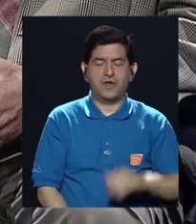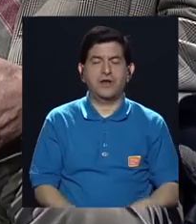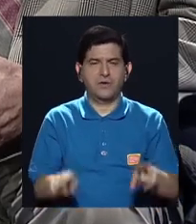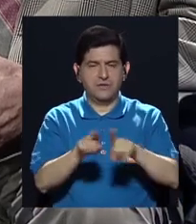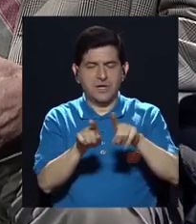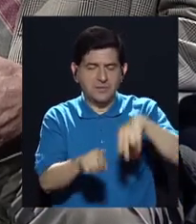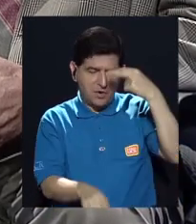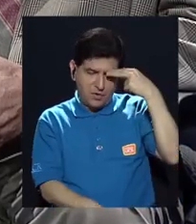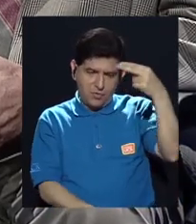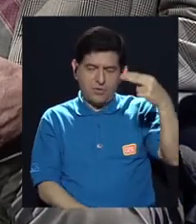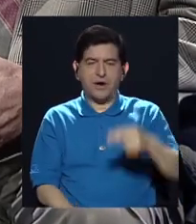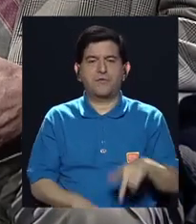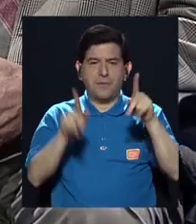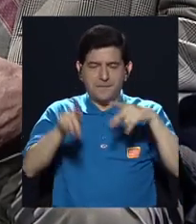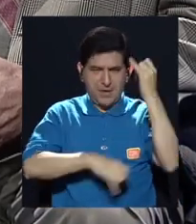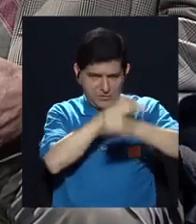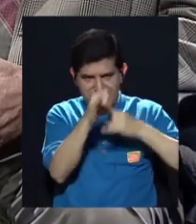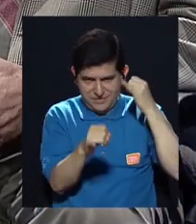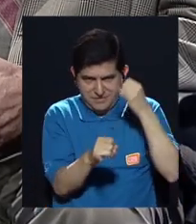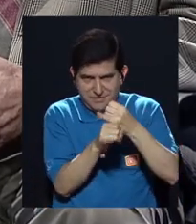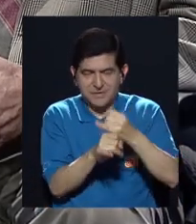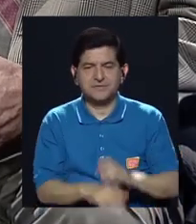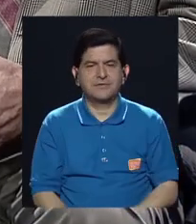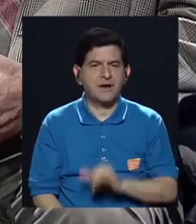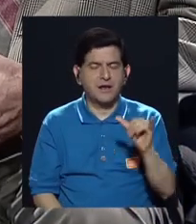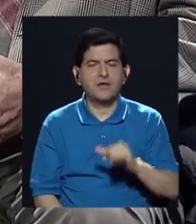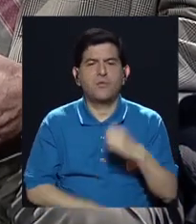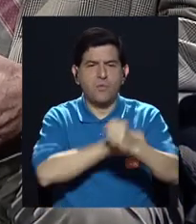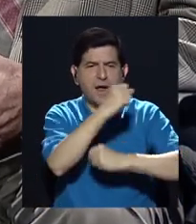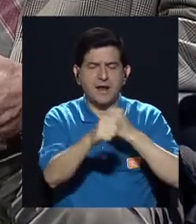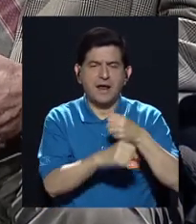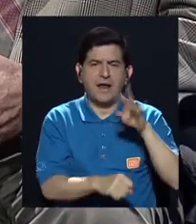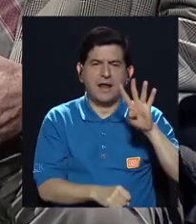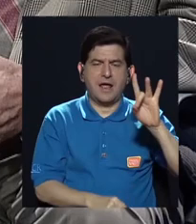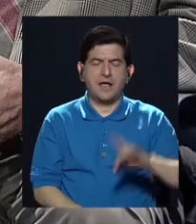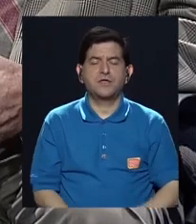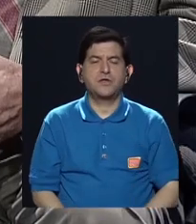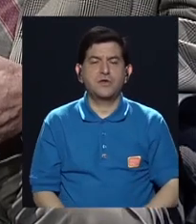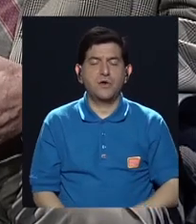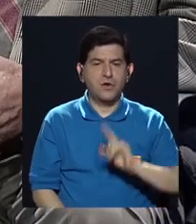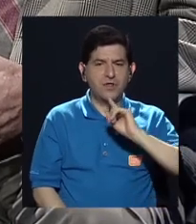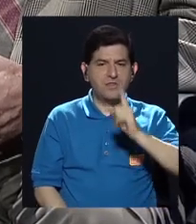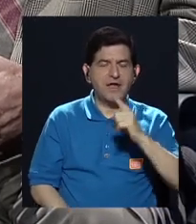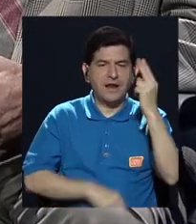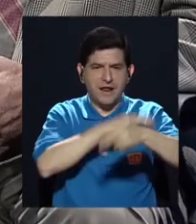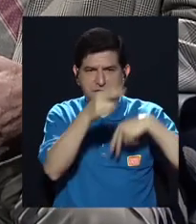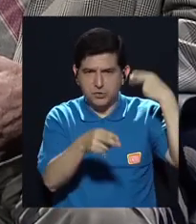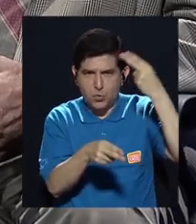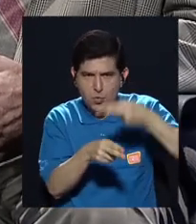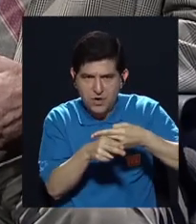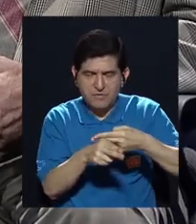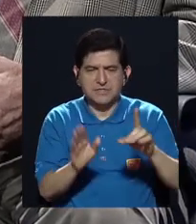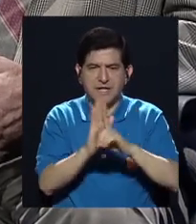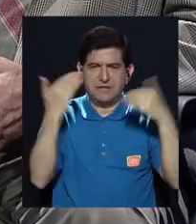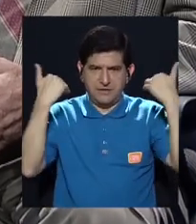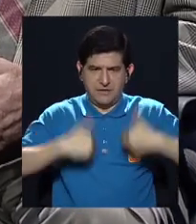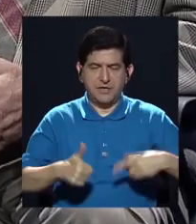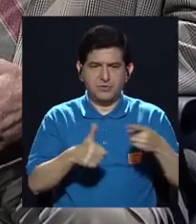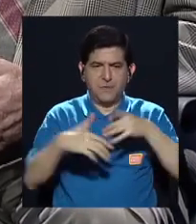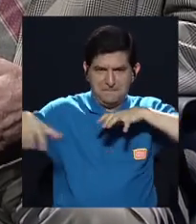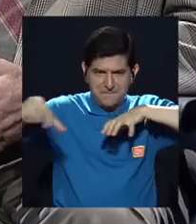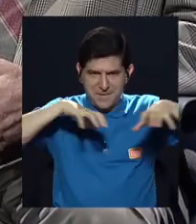un agasajo, por supuesto, como internacionalista, porque también en el 48 la Declaración Universal se convierte en el primer